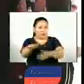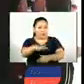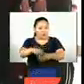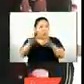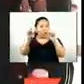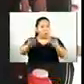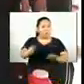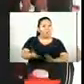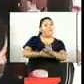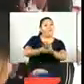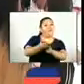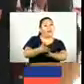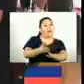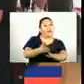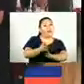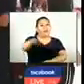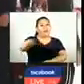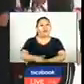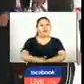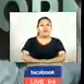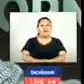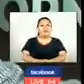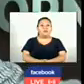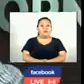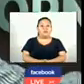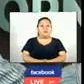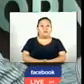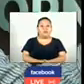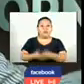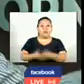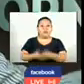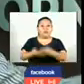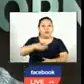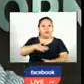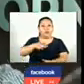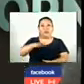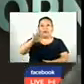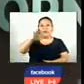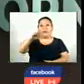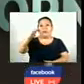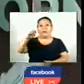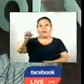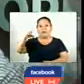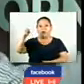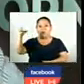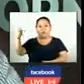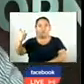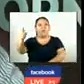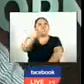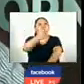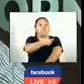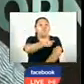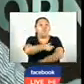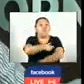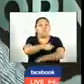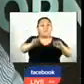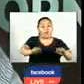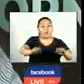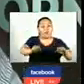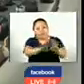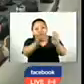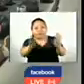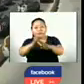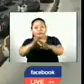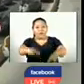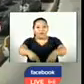economía de toda la franja fronteriza El millón de vacunas que está volando Estados Unidos no es para otra cosa más que para poder abrir la frontera lo más rápido